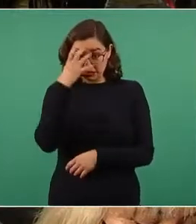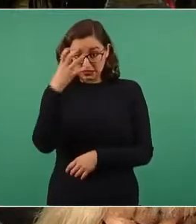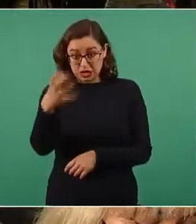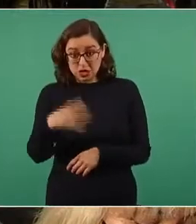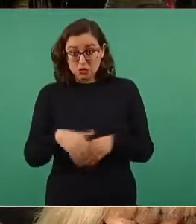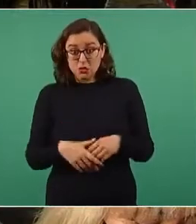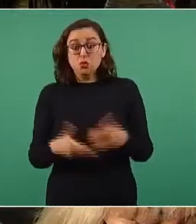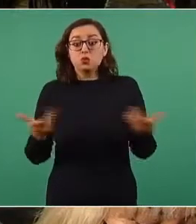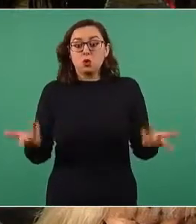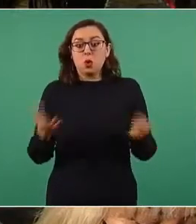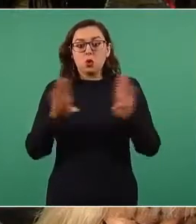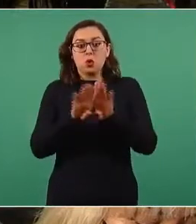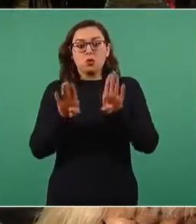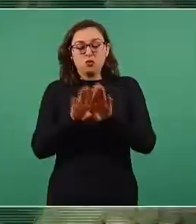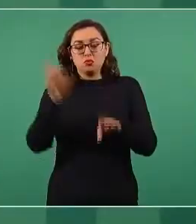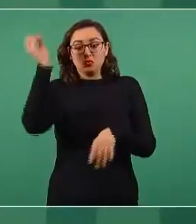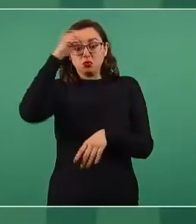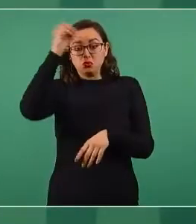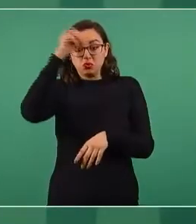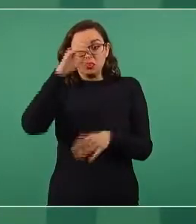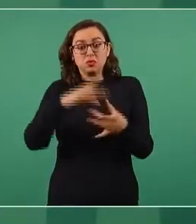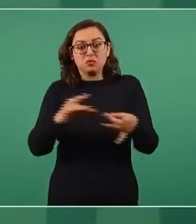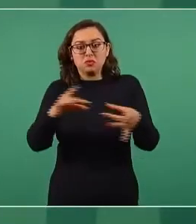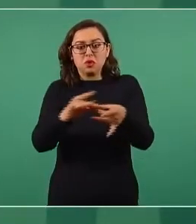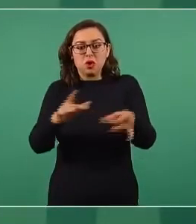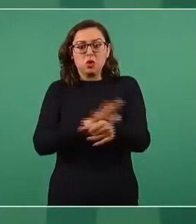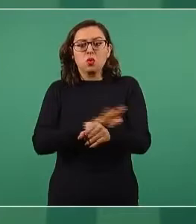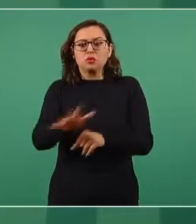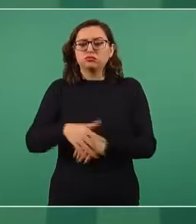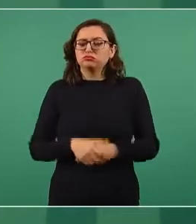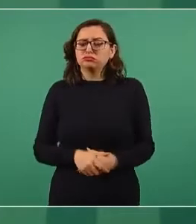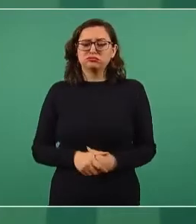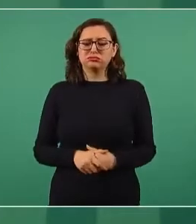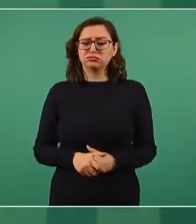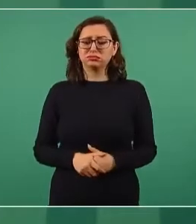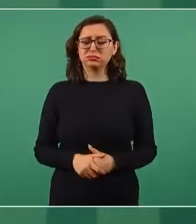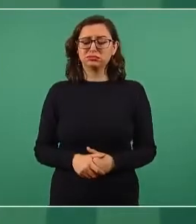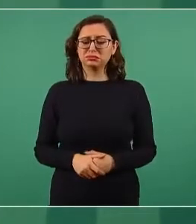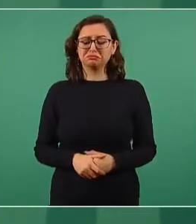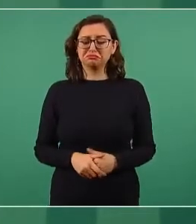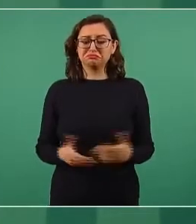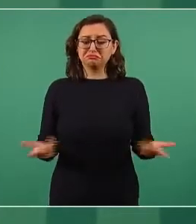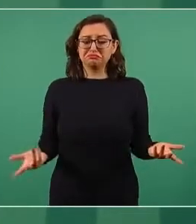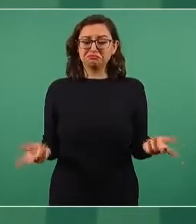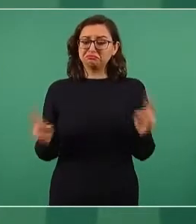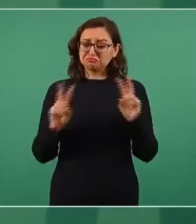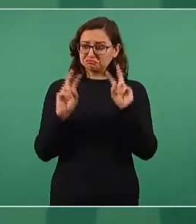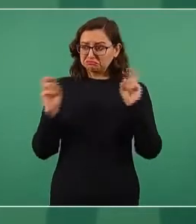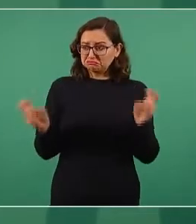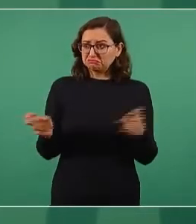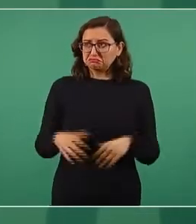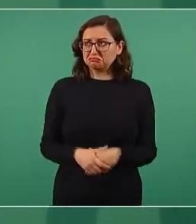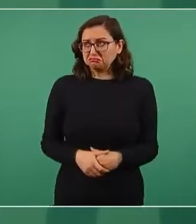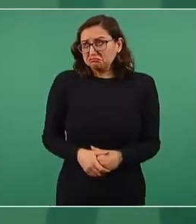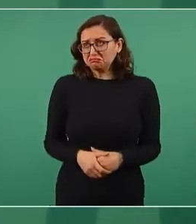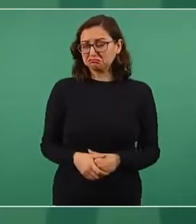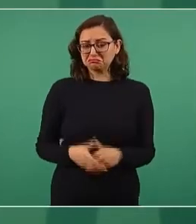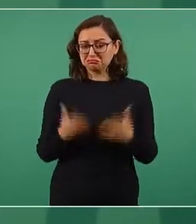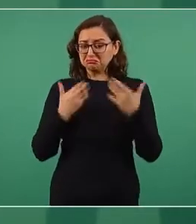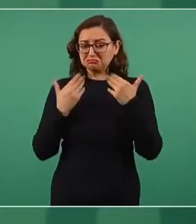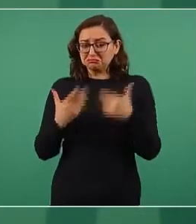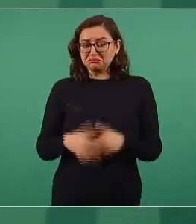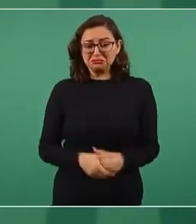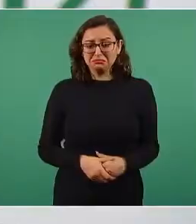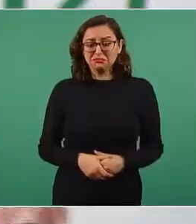democrática a la vicepresidenta? No se tiene previsto tocar ese punto. México es la democracia más consolidada de América Latina hoy,